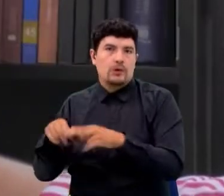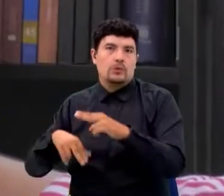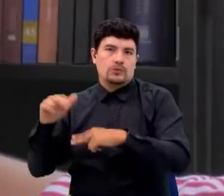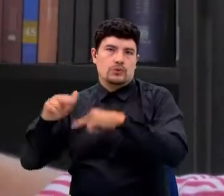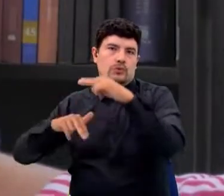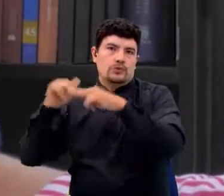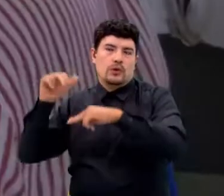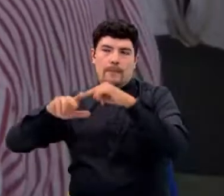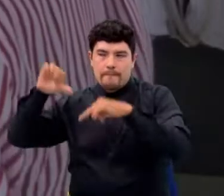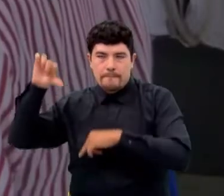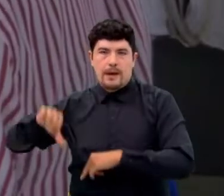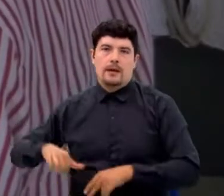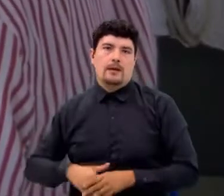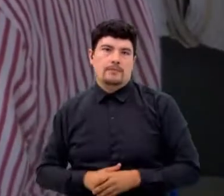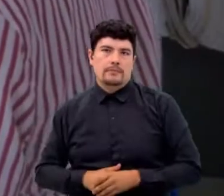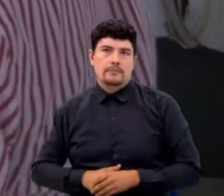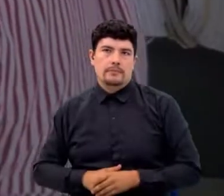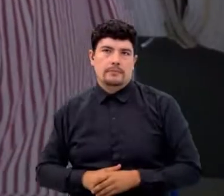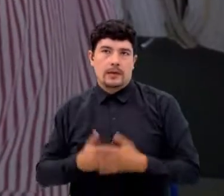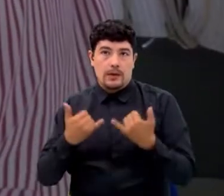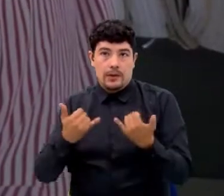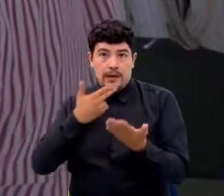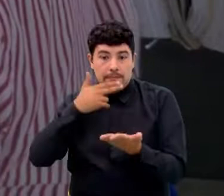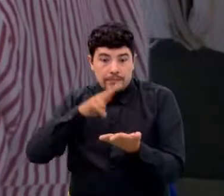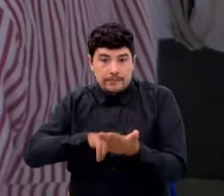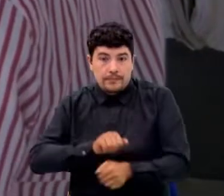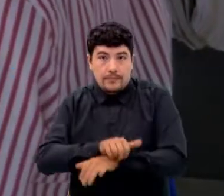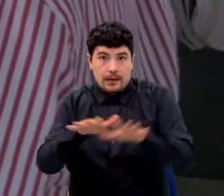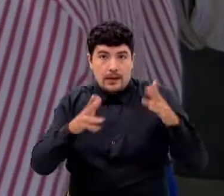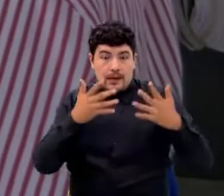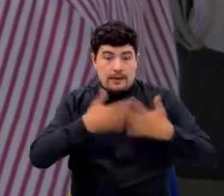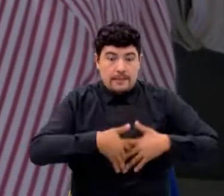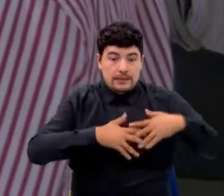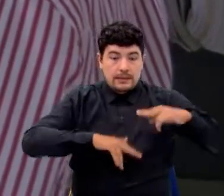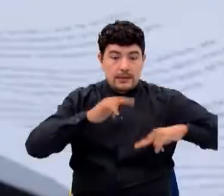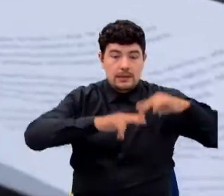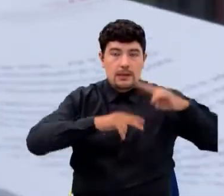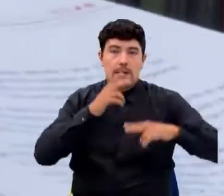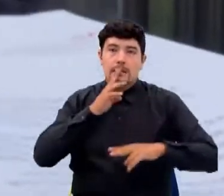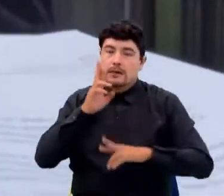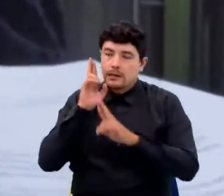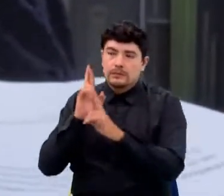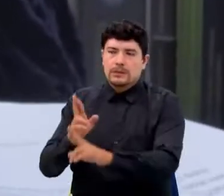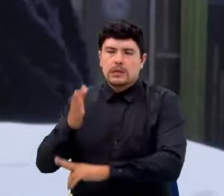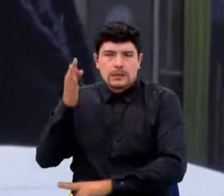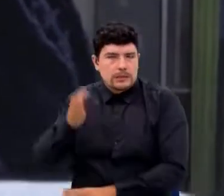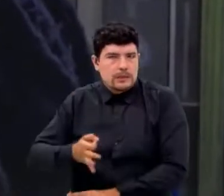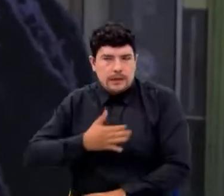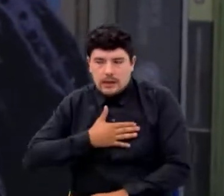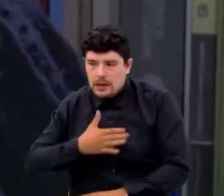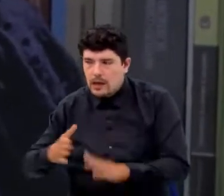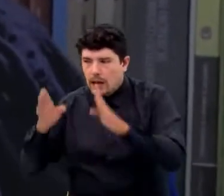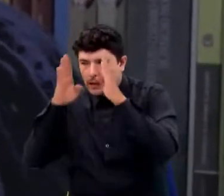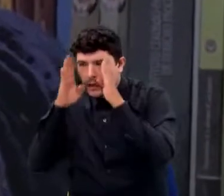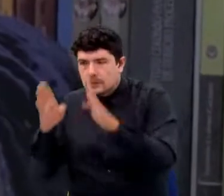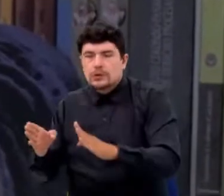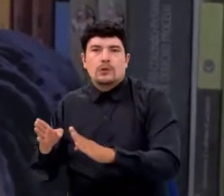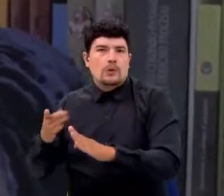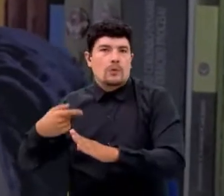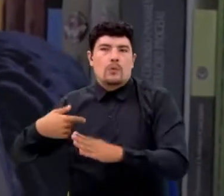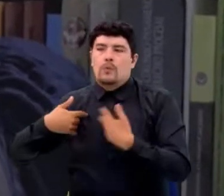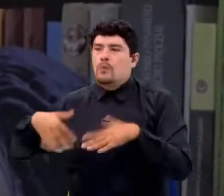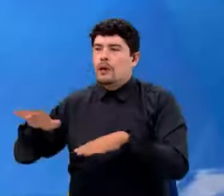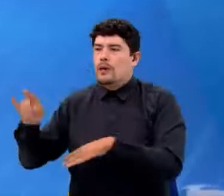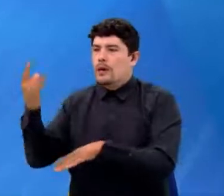culpa de la constructora. A través de este comunicado, la constructora reiteró que siempre ha mantenido la disposición de atender la solicitud de los residentes